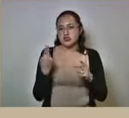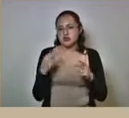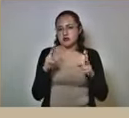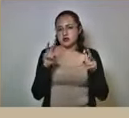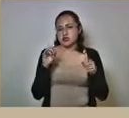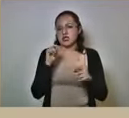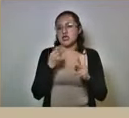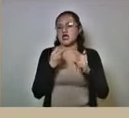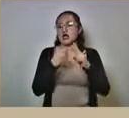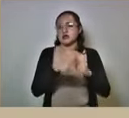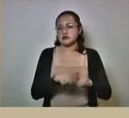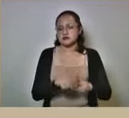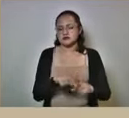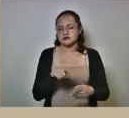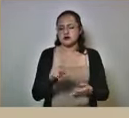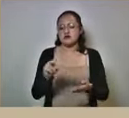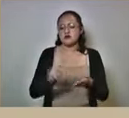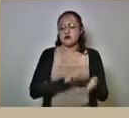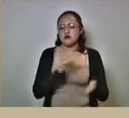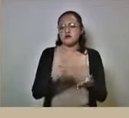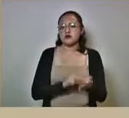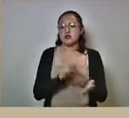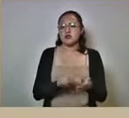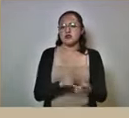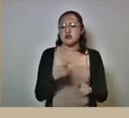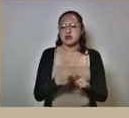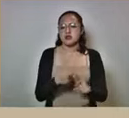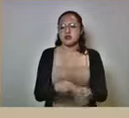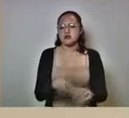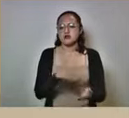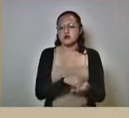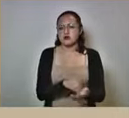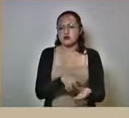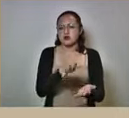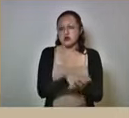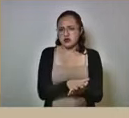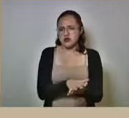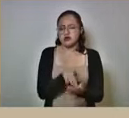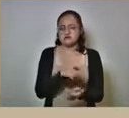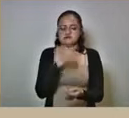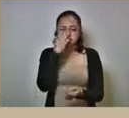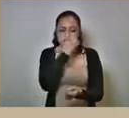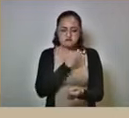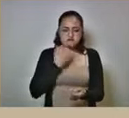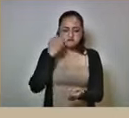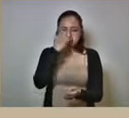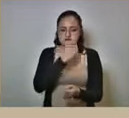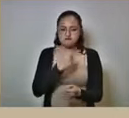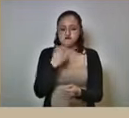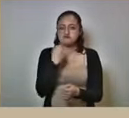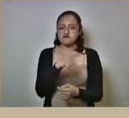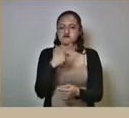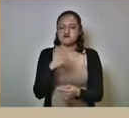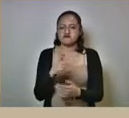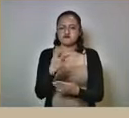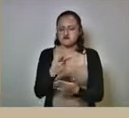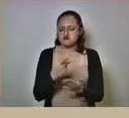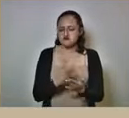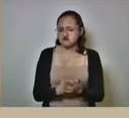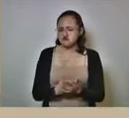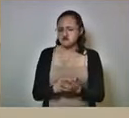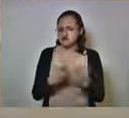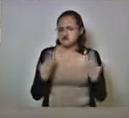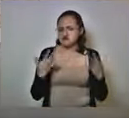firma del legislador para que se analice en términos del propio procedimiento